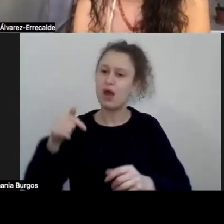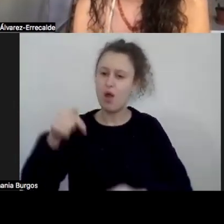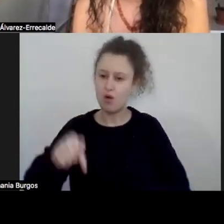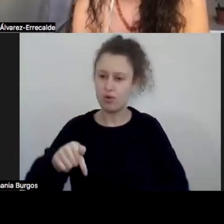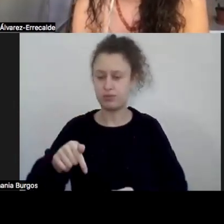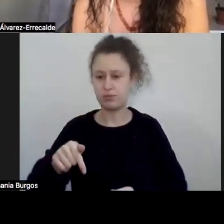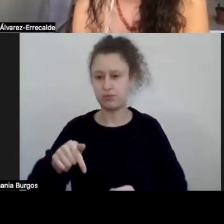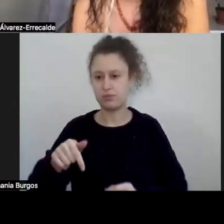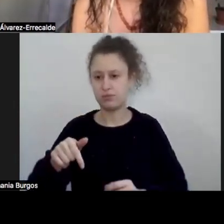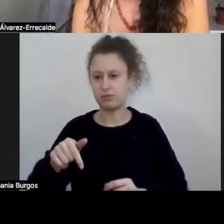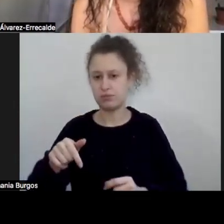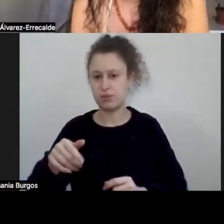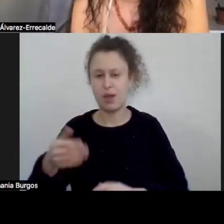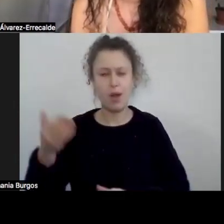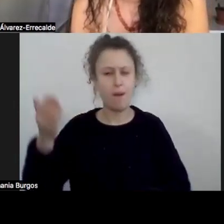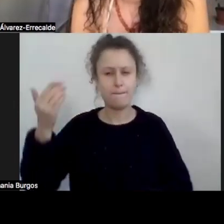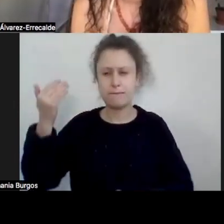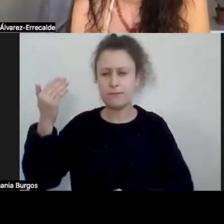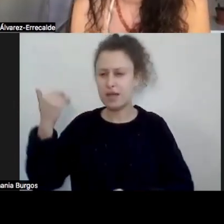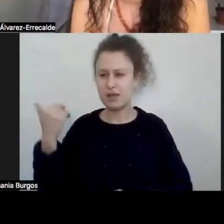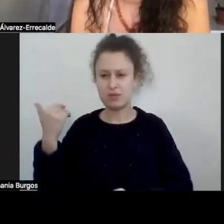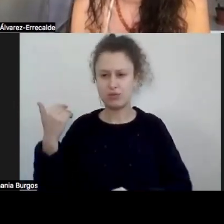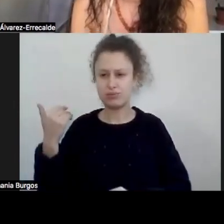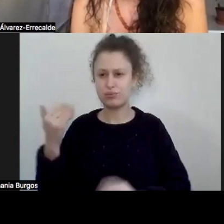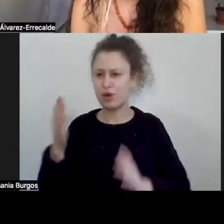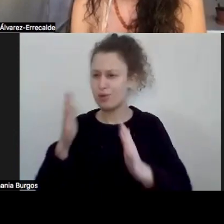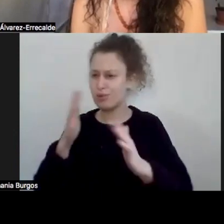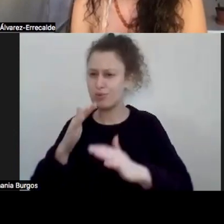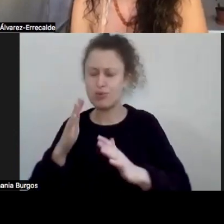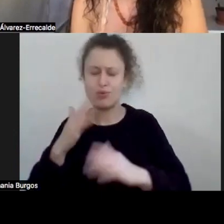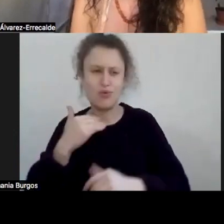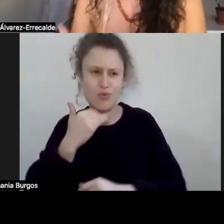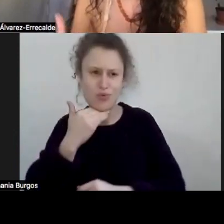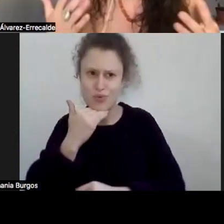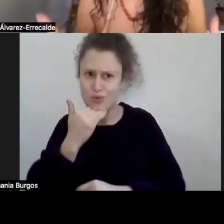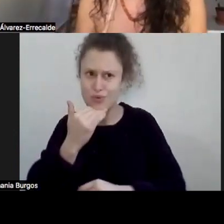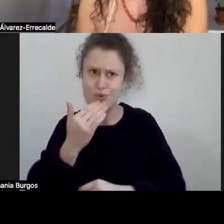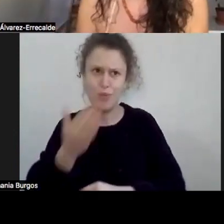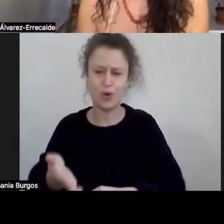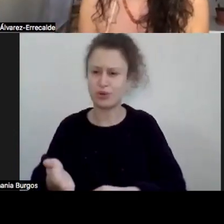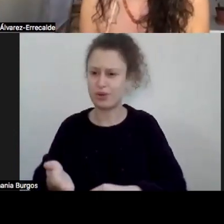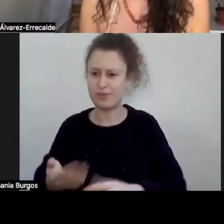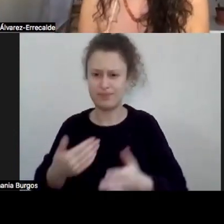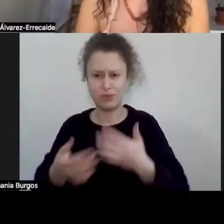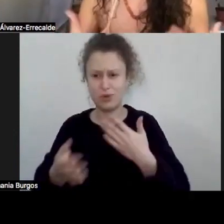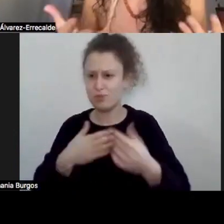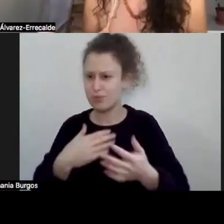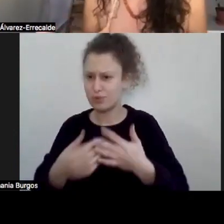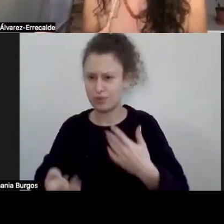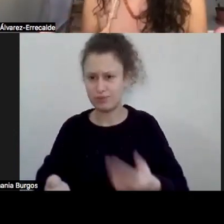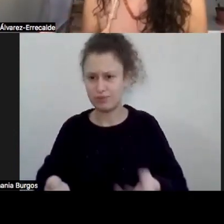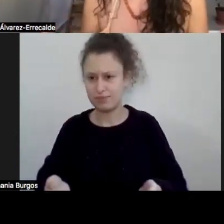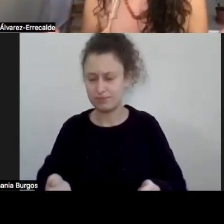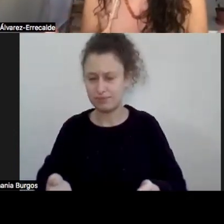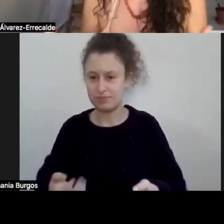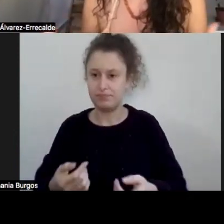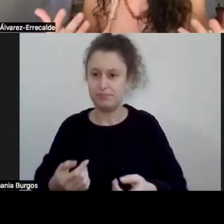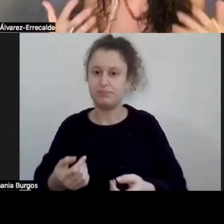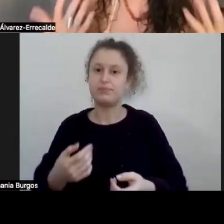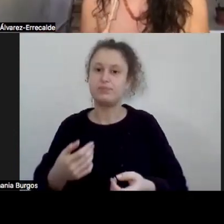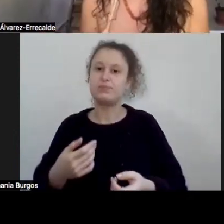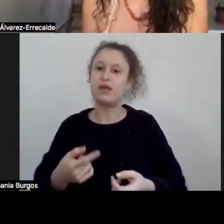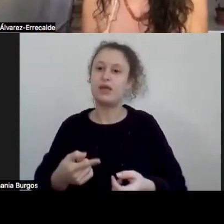cuidar y el poder, también la humildad, ¿no? De poder decir, bueno, yo tengo esta persona adelante